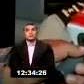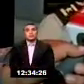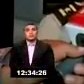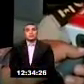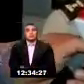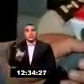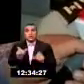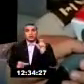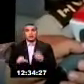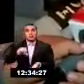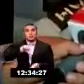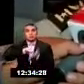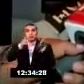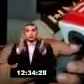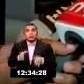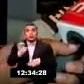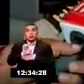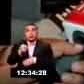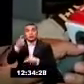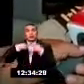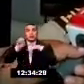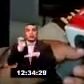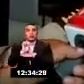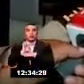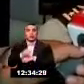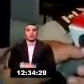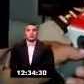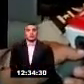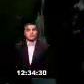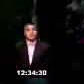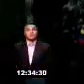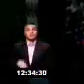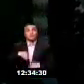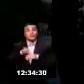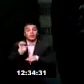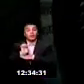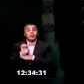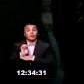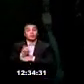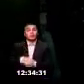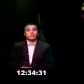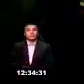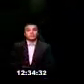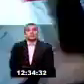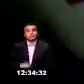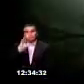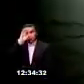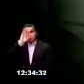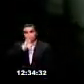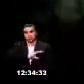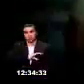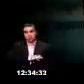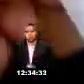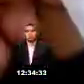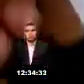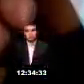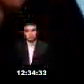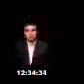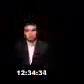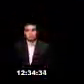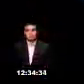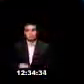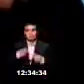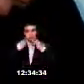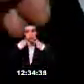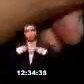los ciudadanos ecuatorianos hacia nuestro país. Y acá en nuestro país, pues lógicamente la Policía Nacional dará